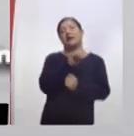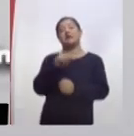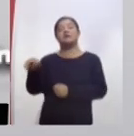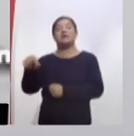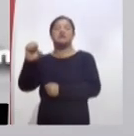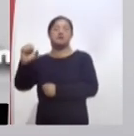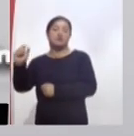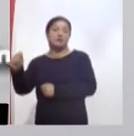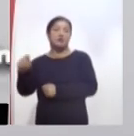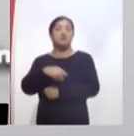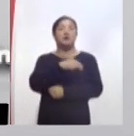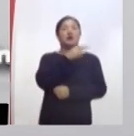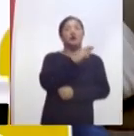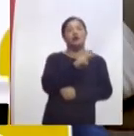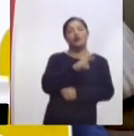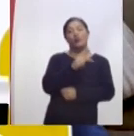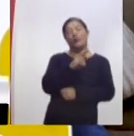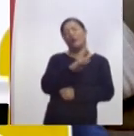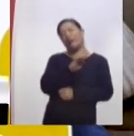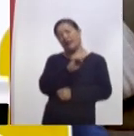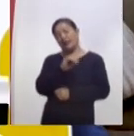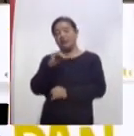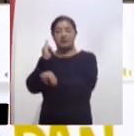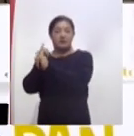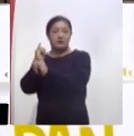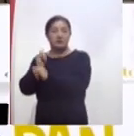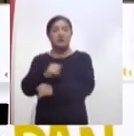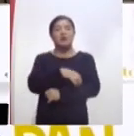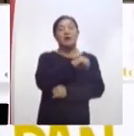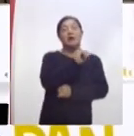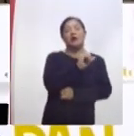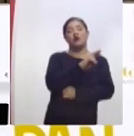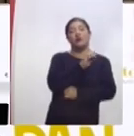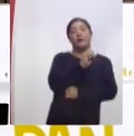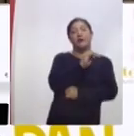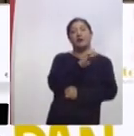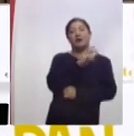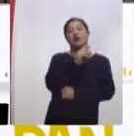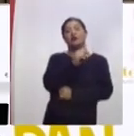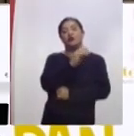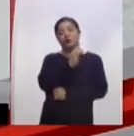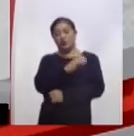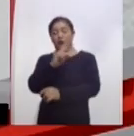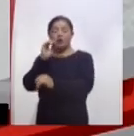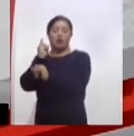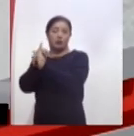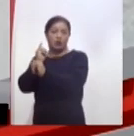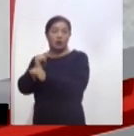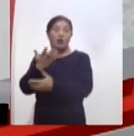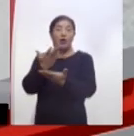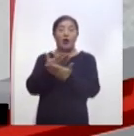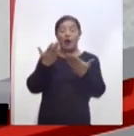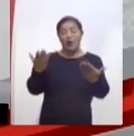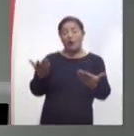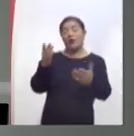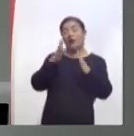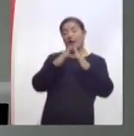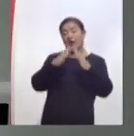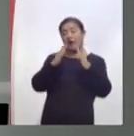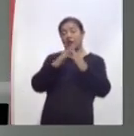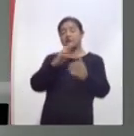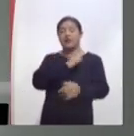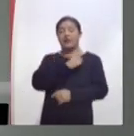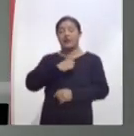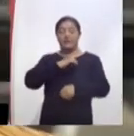Rubén Hernández de Cuadratín, Roberto Nava de Ahora Infórmate, mencionan que al llegar a casa debemos lavar con agua y jabón